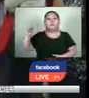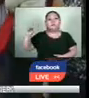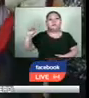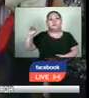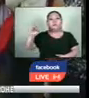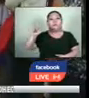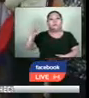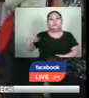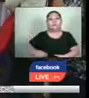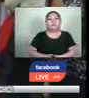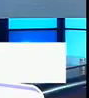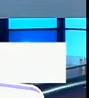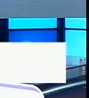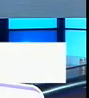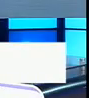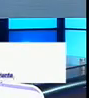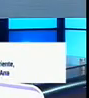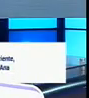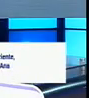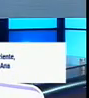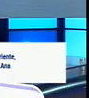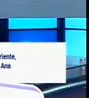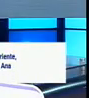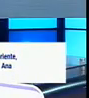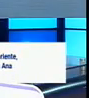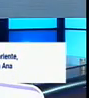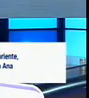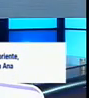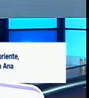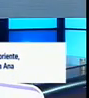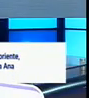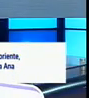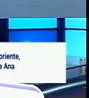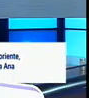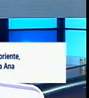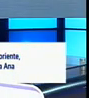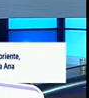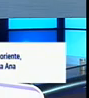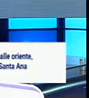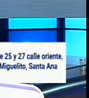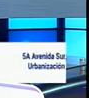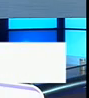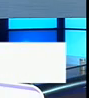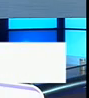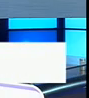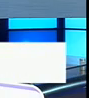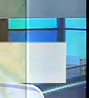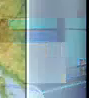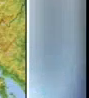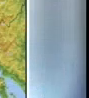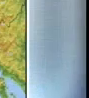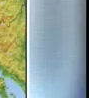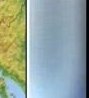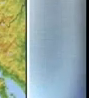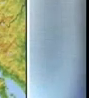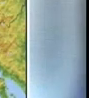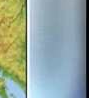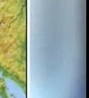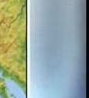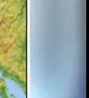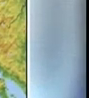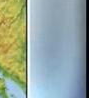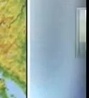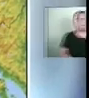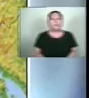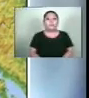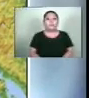Marcela Rivera. Y continuamos con más información, porque a eso de las 5:02 de la tarde de este viernes se registró